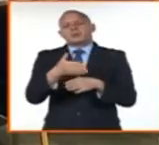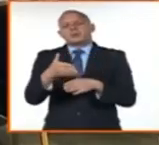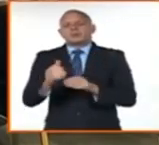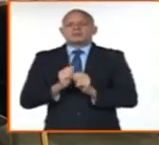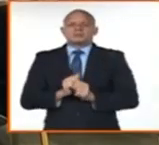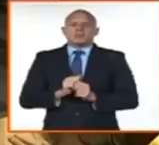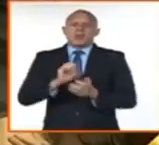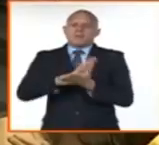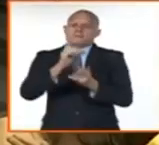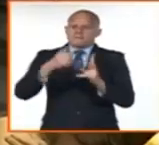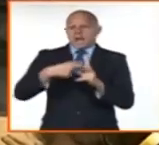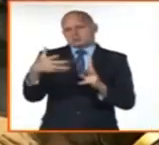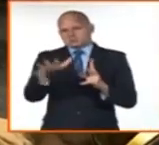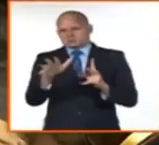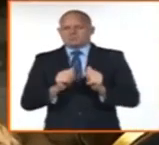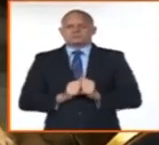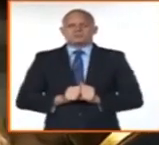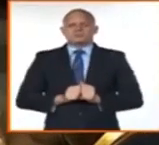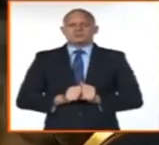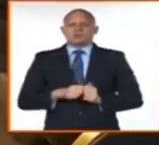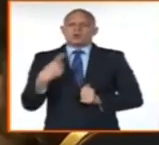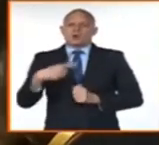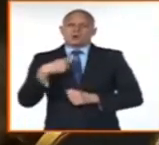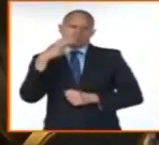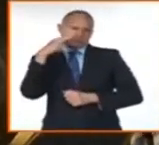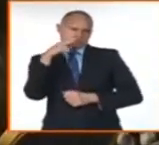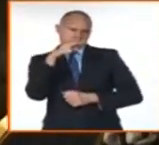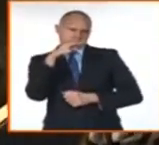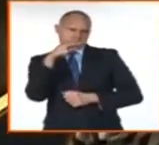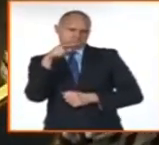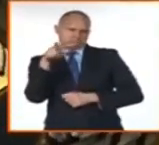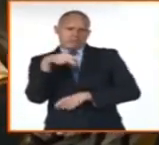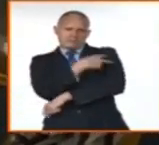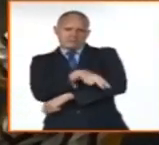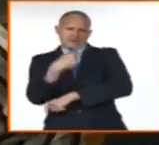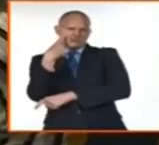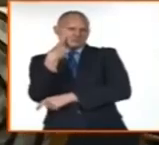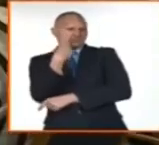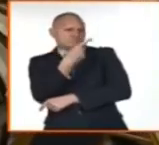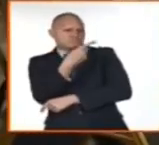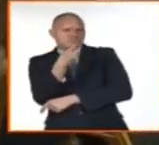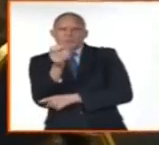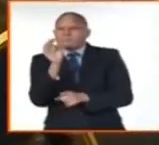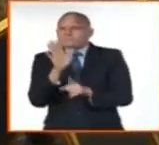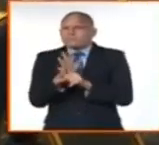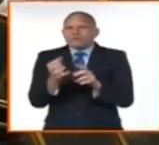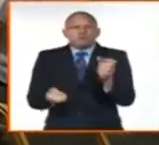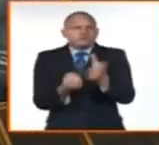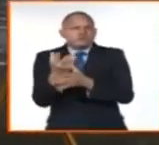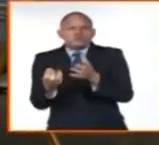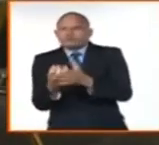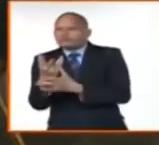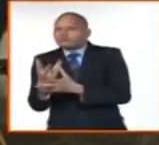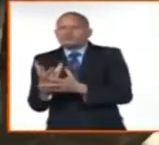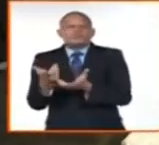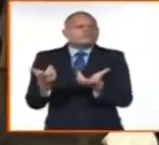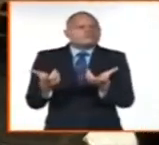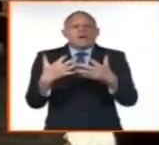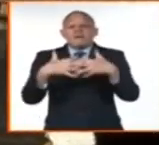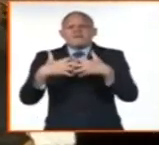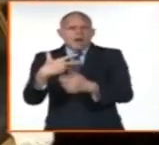países pobres. Era un mecanismo de primer mundo, pedían un dinero que nosotros no lo